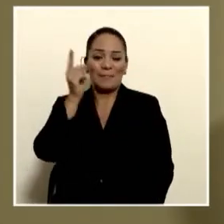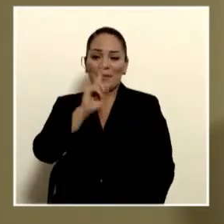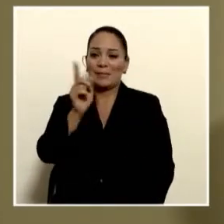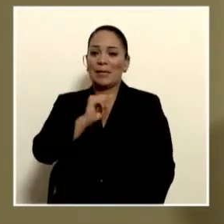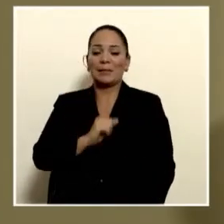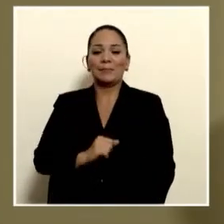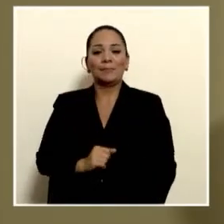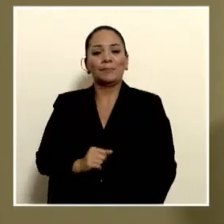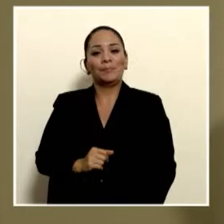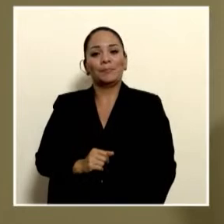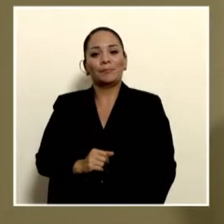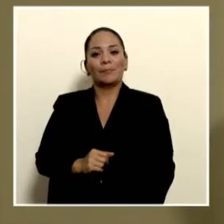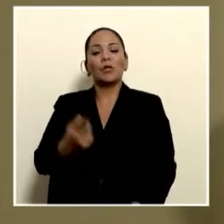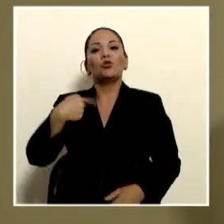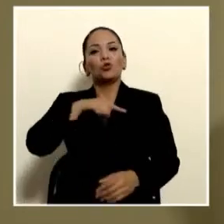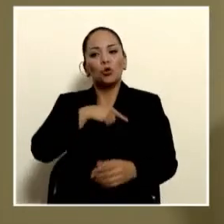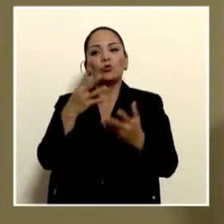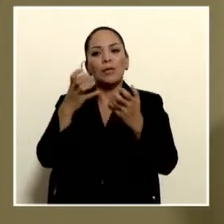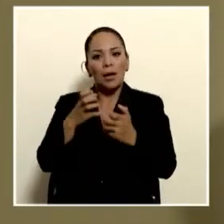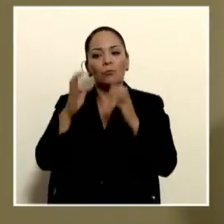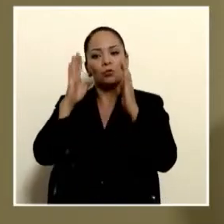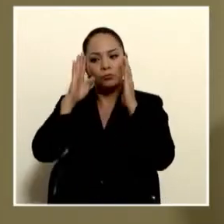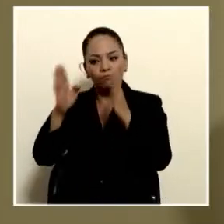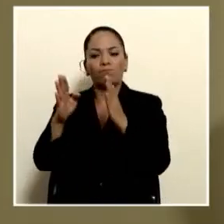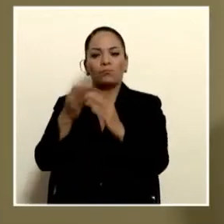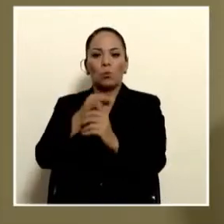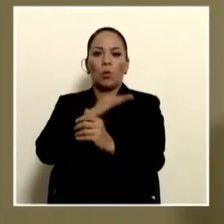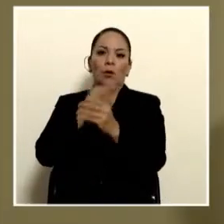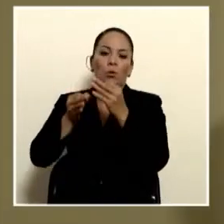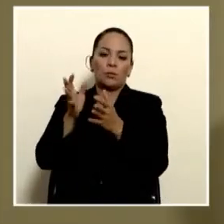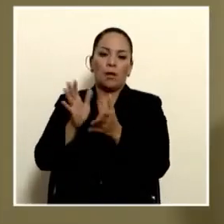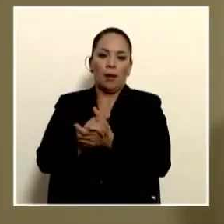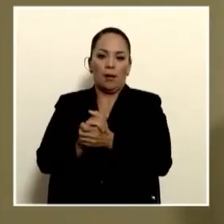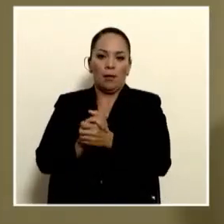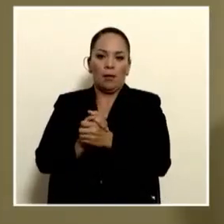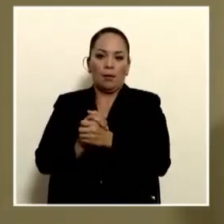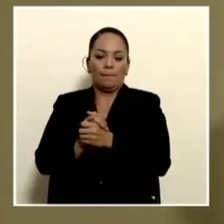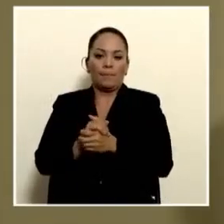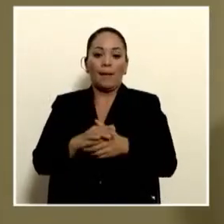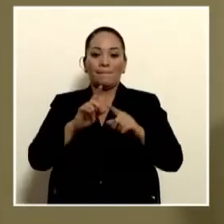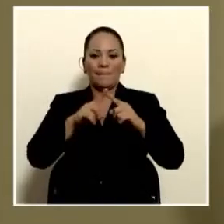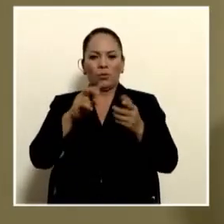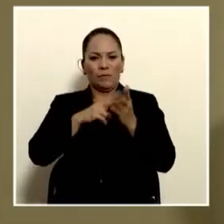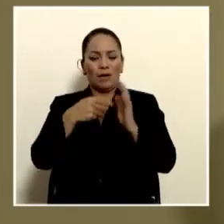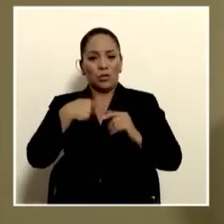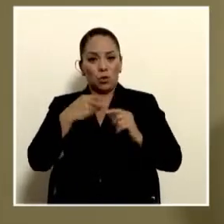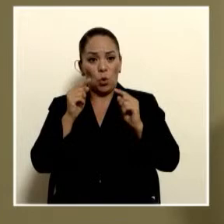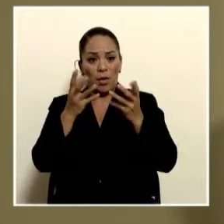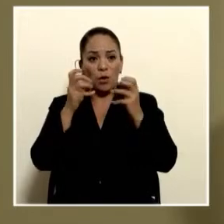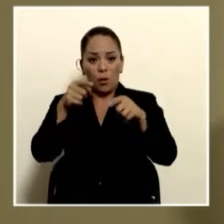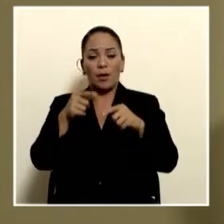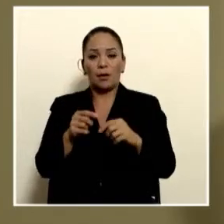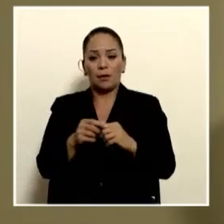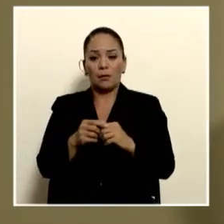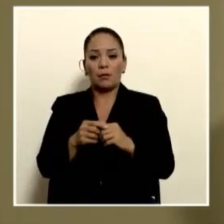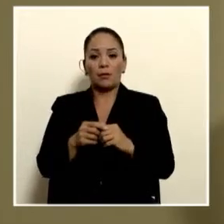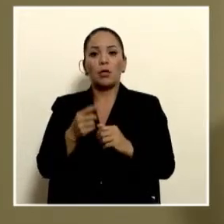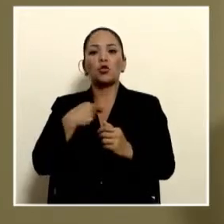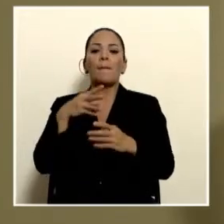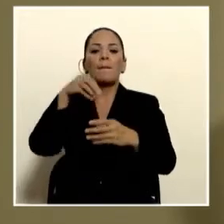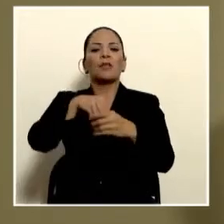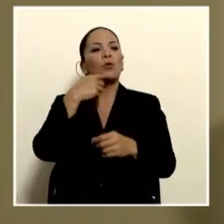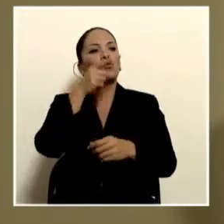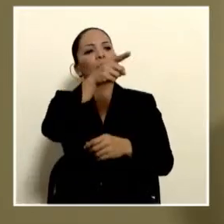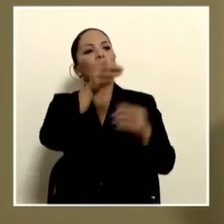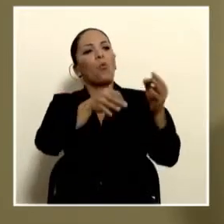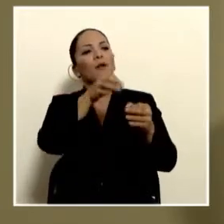Sería interferir con el Poder Judicial que yo vaya y les diga, usted tiene que quitar al juez tal para meter a fulano de